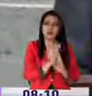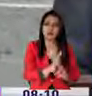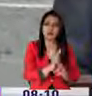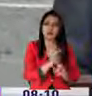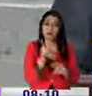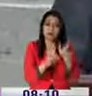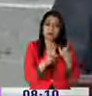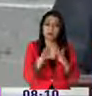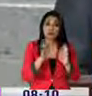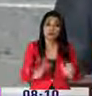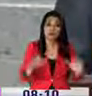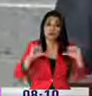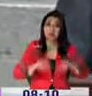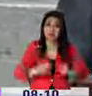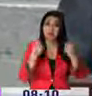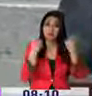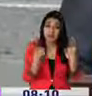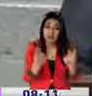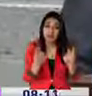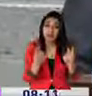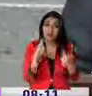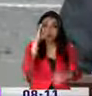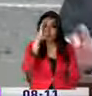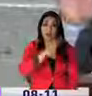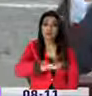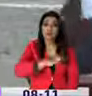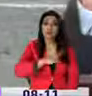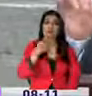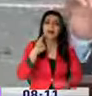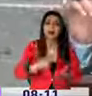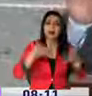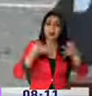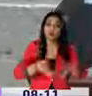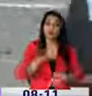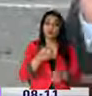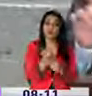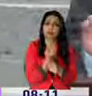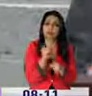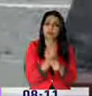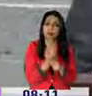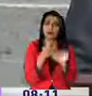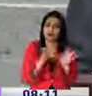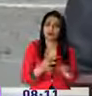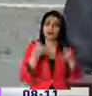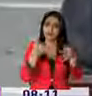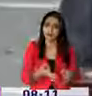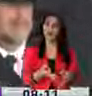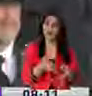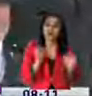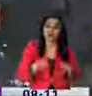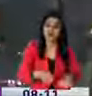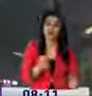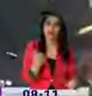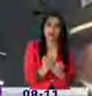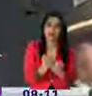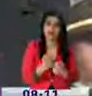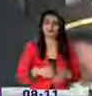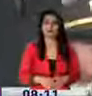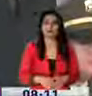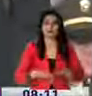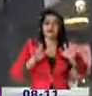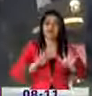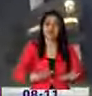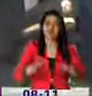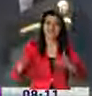malos ciudadanos que no entienden que la policía está cumpliendo con su trabajo y con su deber fundamental. Así, en una